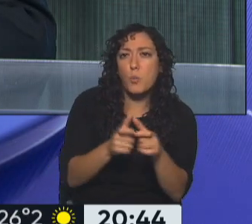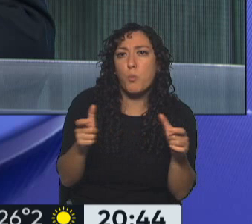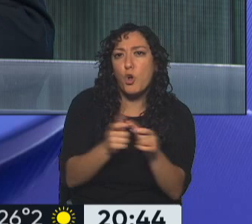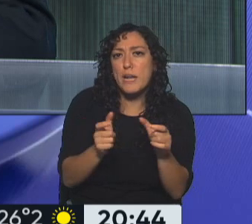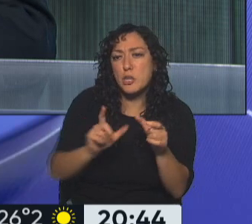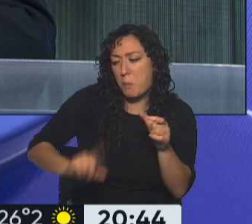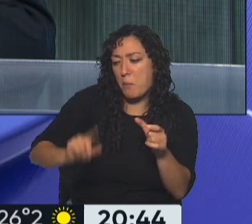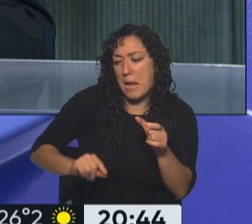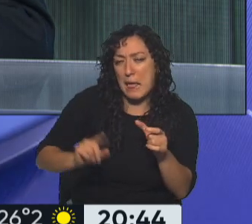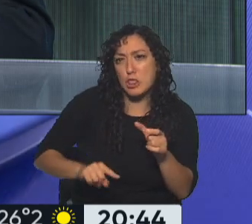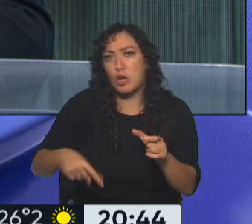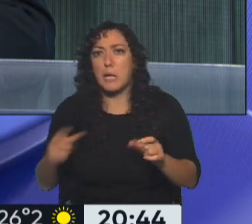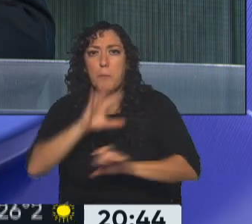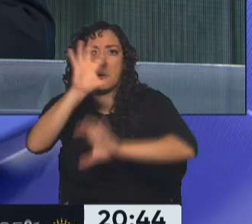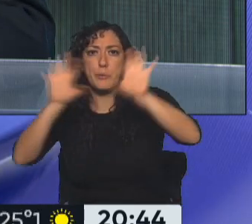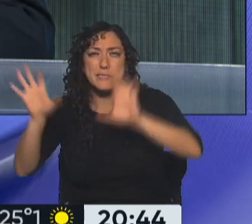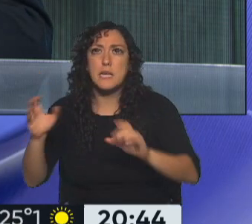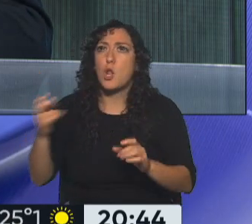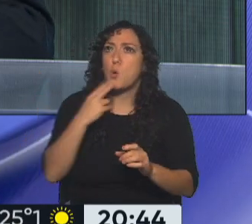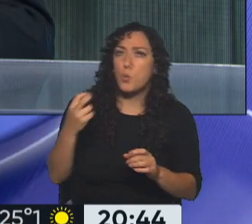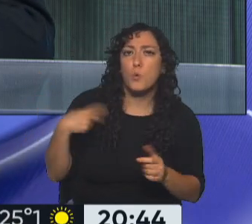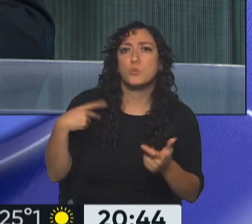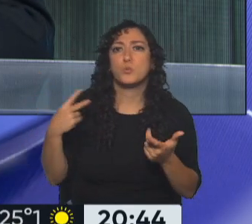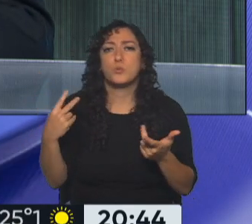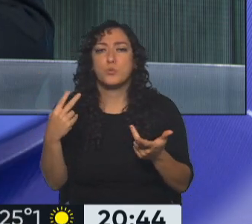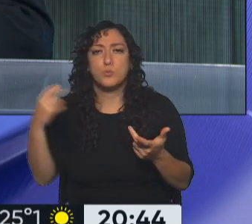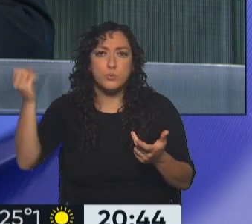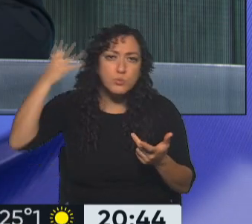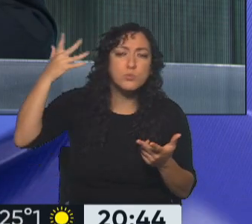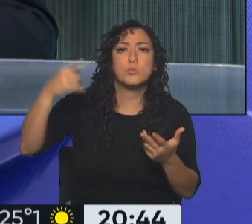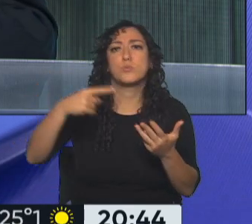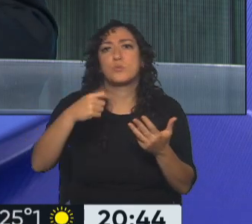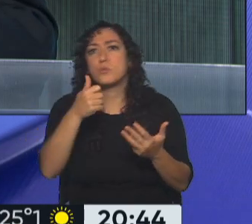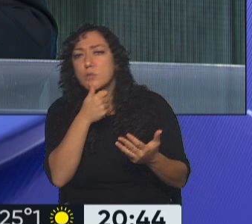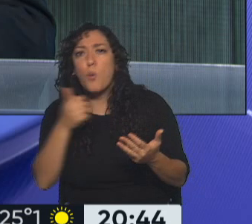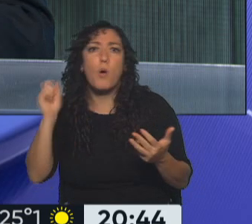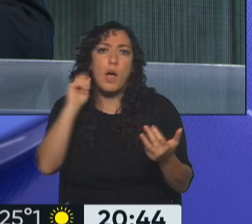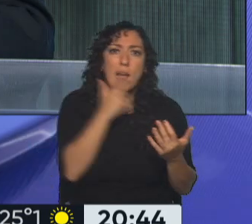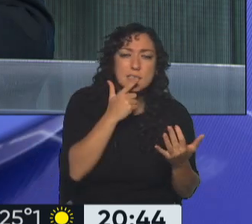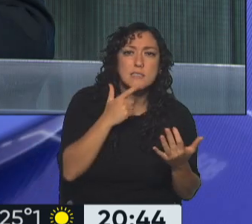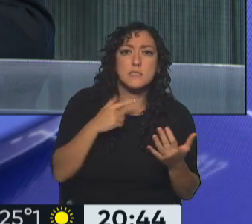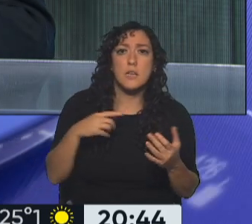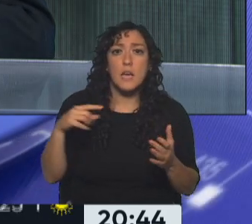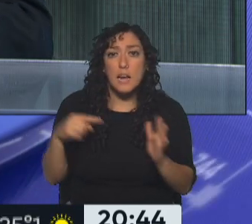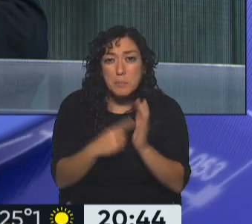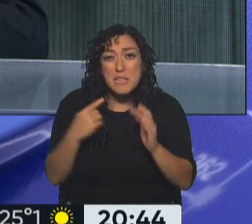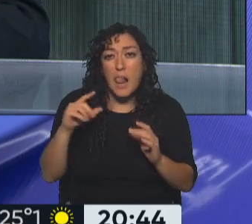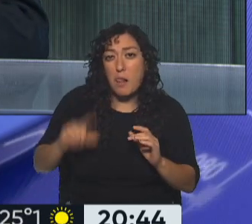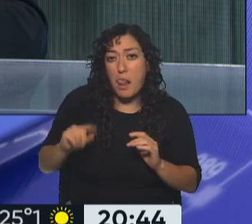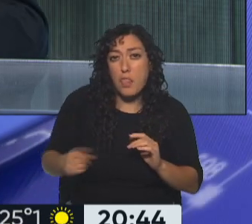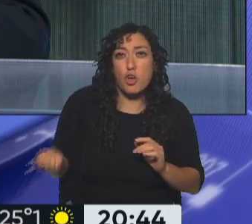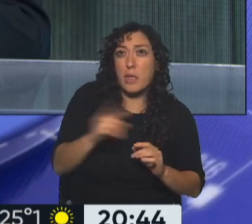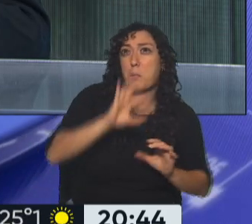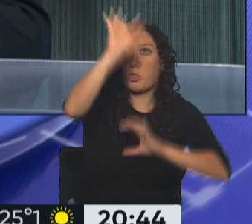baratos, luz más barata, electricidad, gas y agua que el resto del país. No tenemos derecho a eso. Y eso es